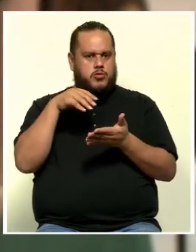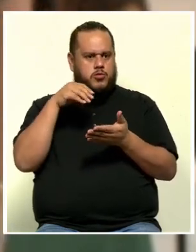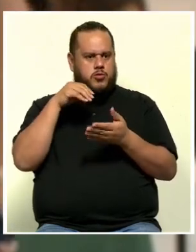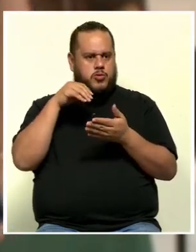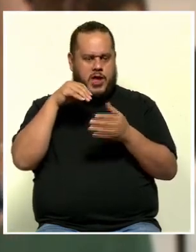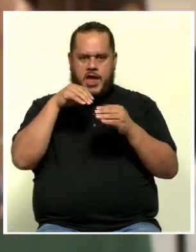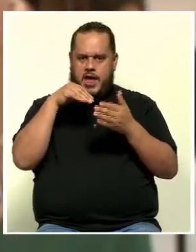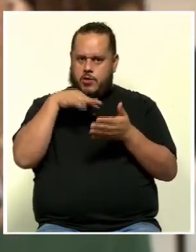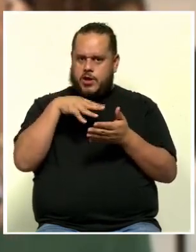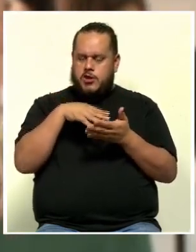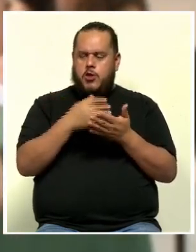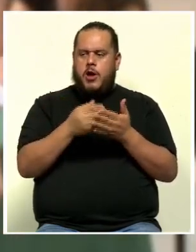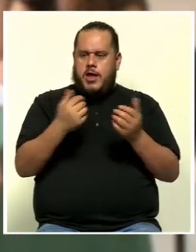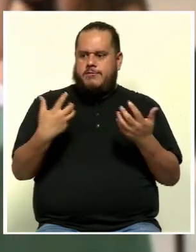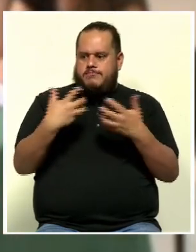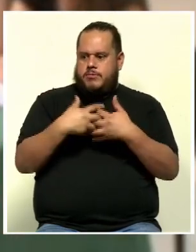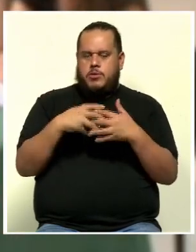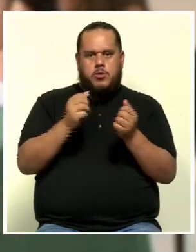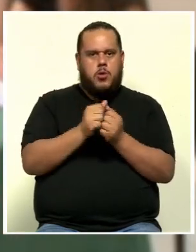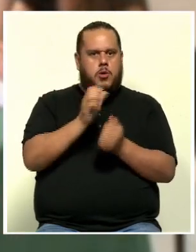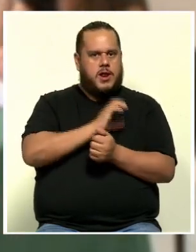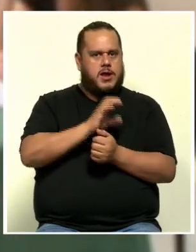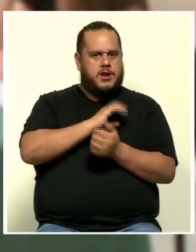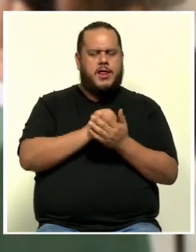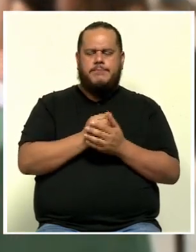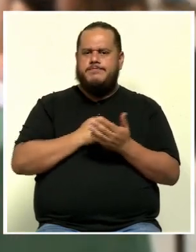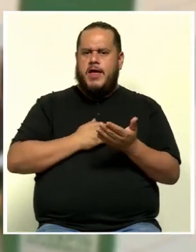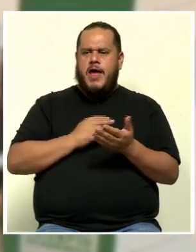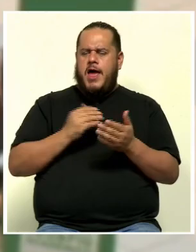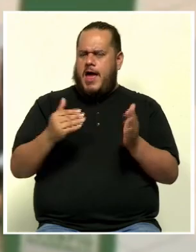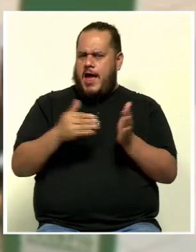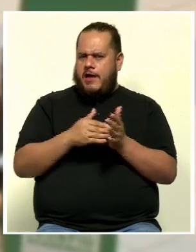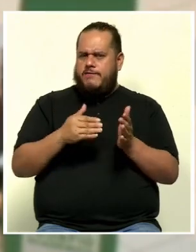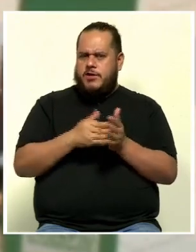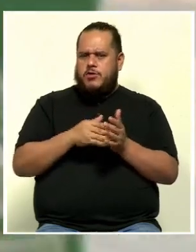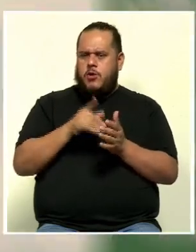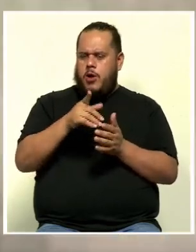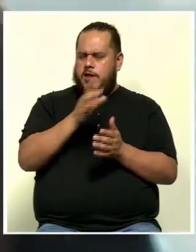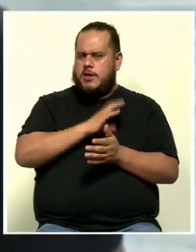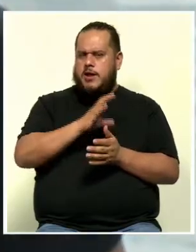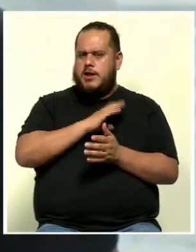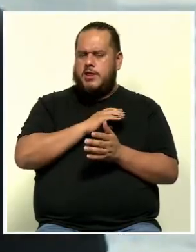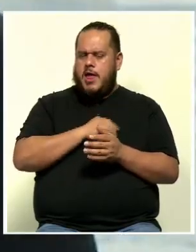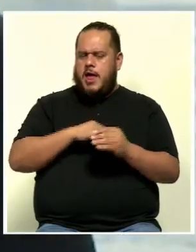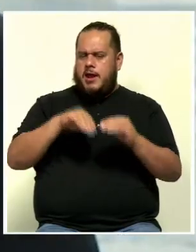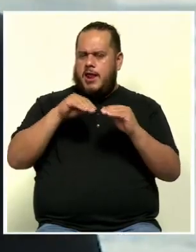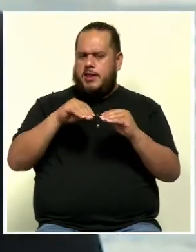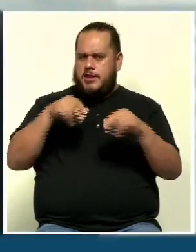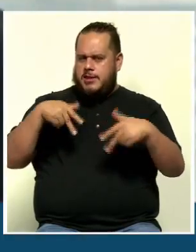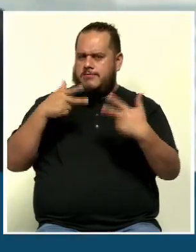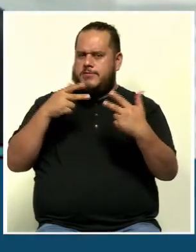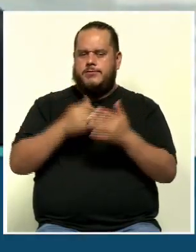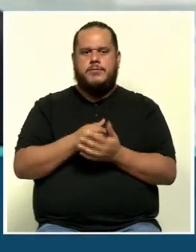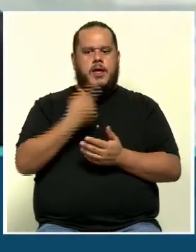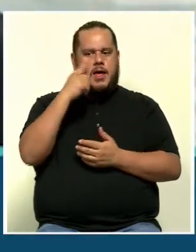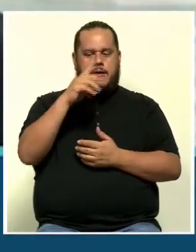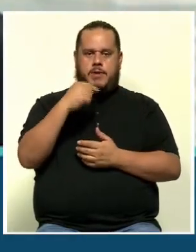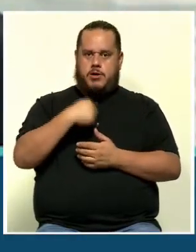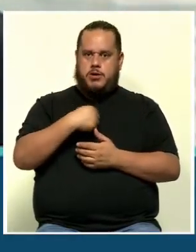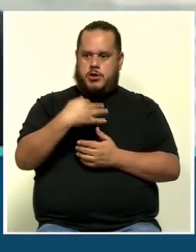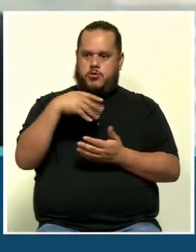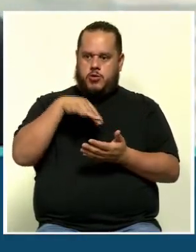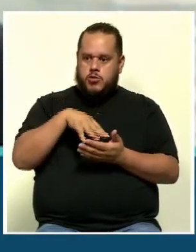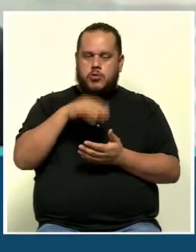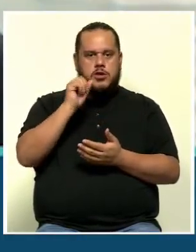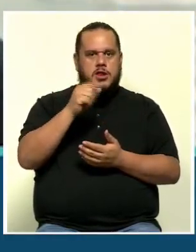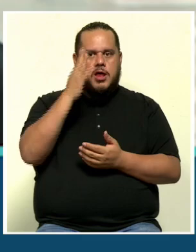la calidad? ¿Se vio afectada esa calidad con la migración a la enseñanza en línea? Para lo que yo estudio, sí, pues sí necesito presencial porque